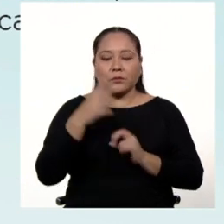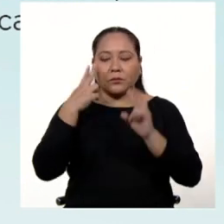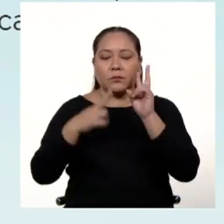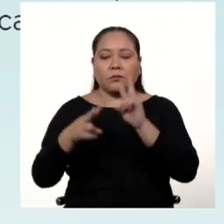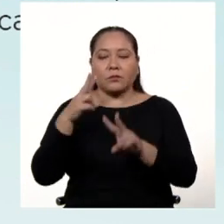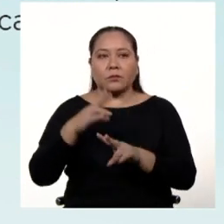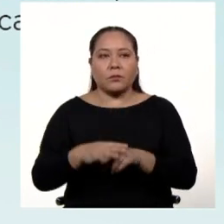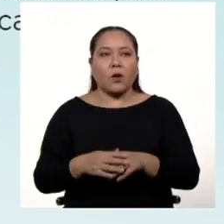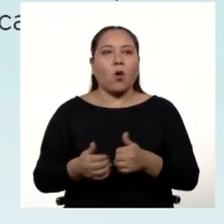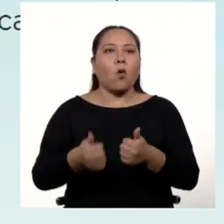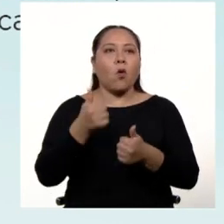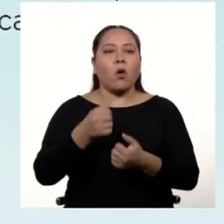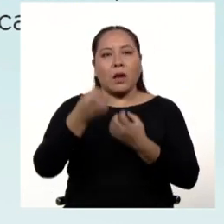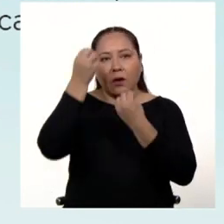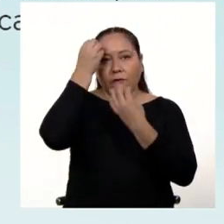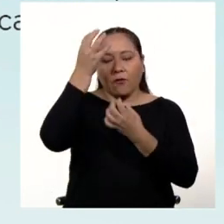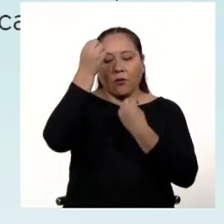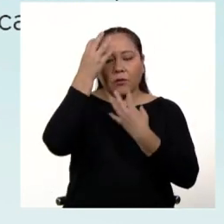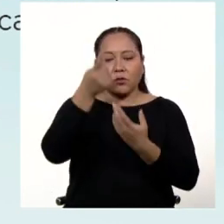reconocer qué datos tenemos.